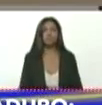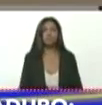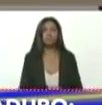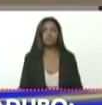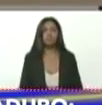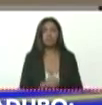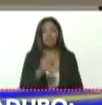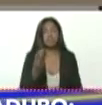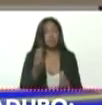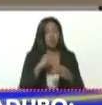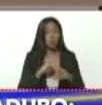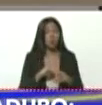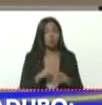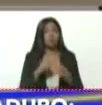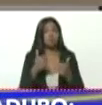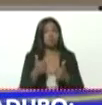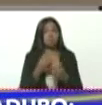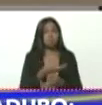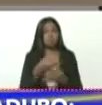Tremendo acuerdo.